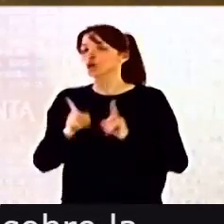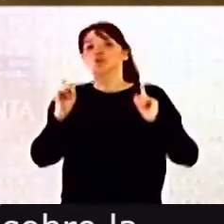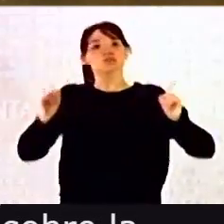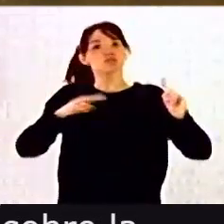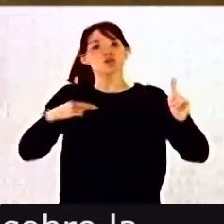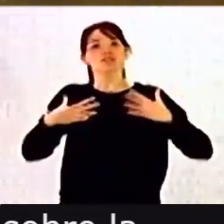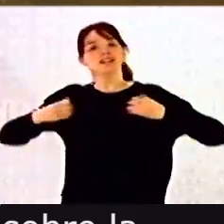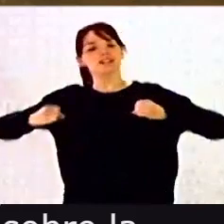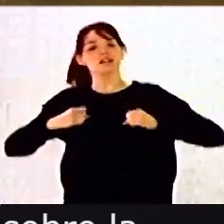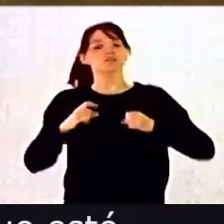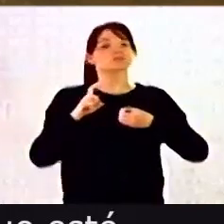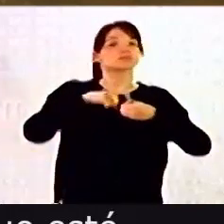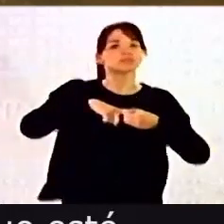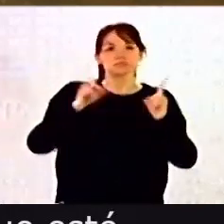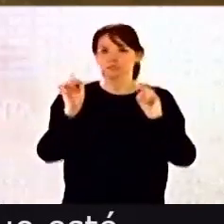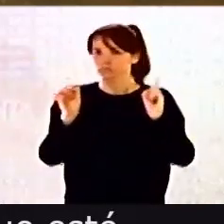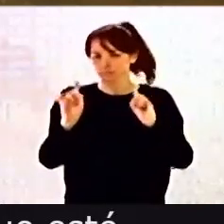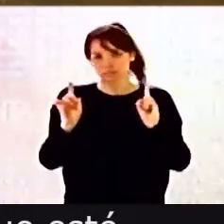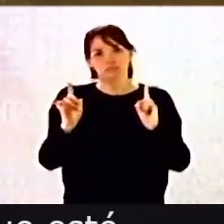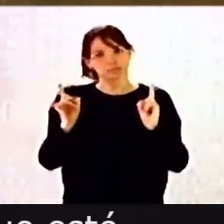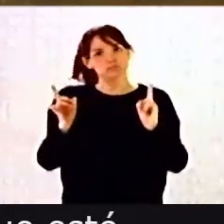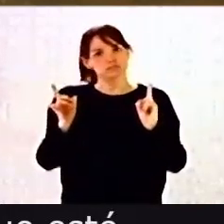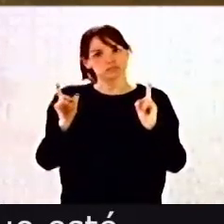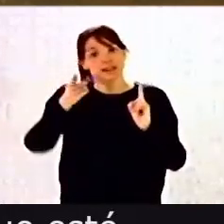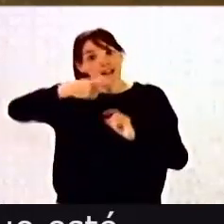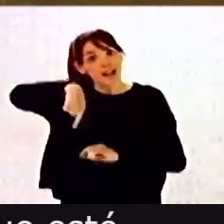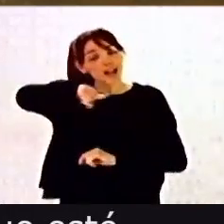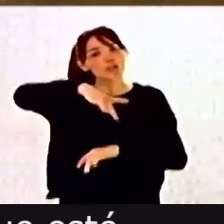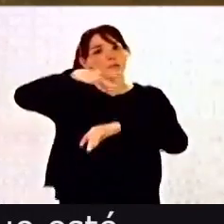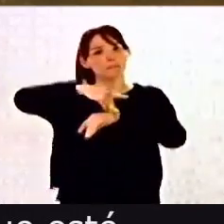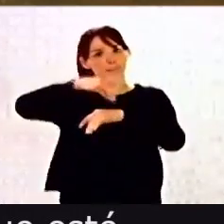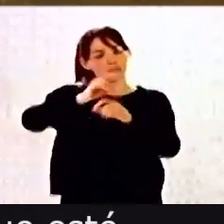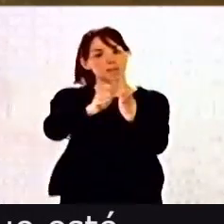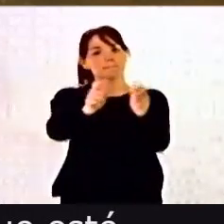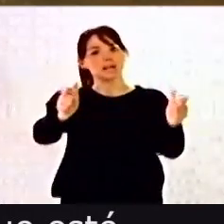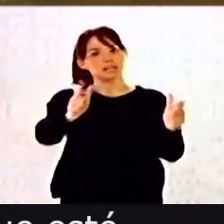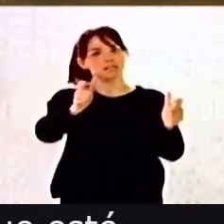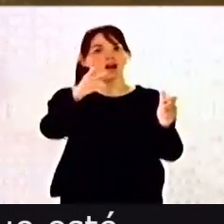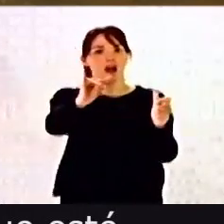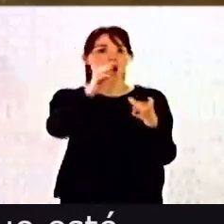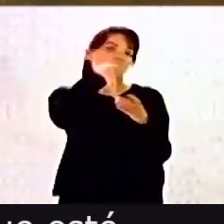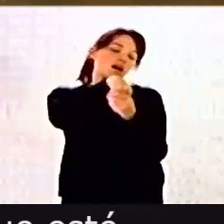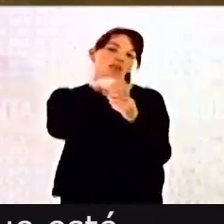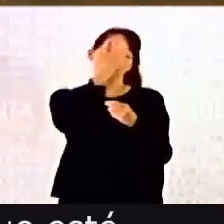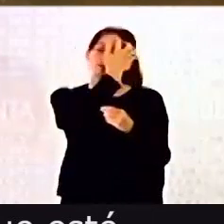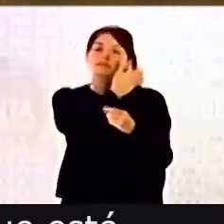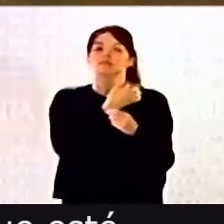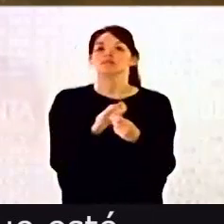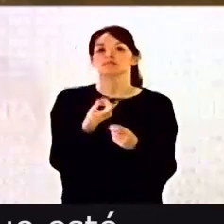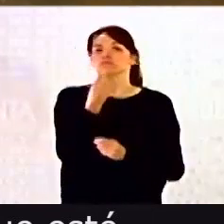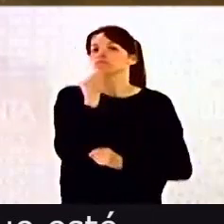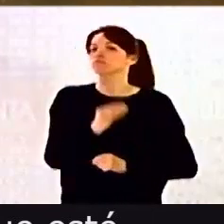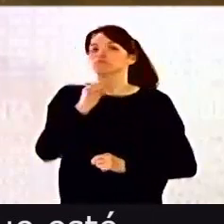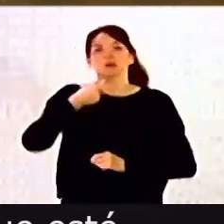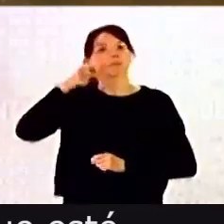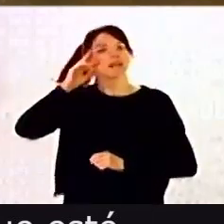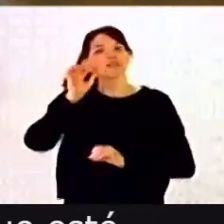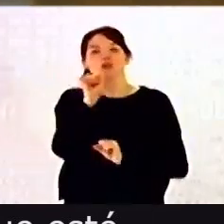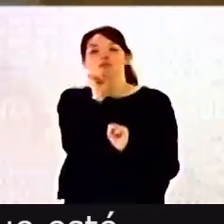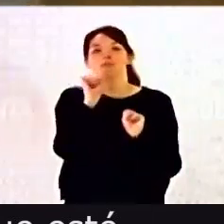es que cuenta con personal sanitario entre su dotación habitual, con excelentes geriatras, pero que